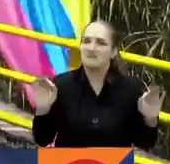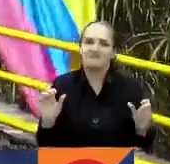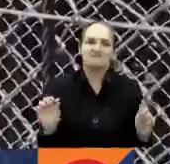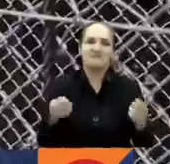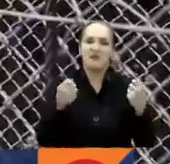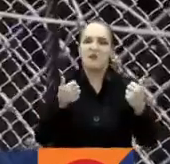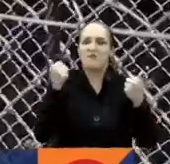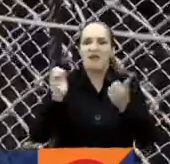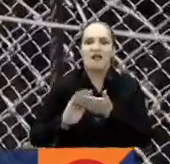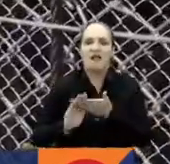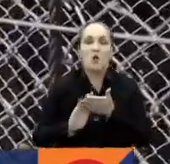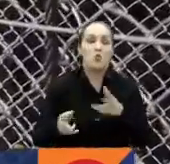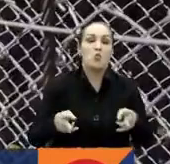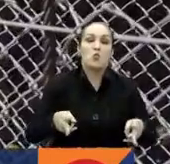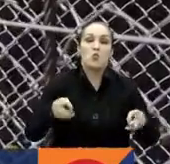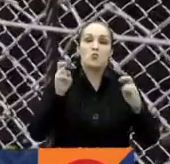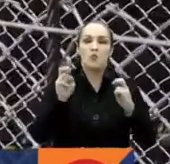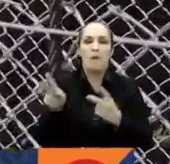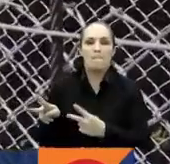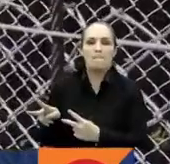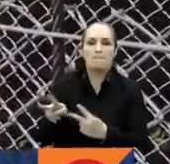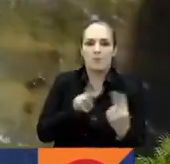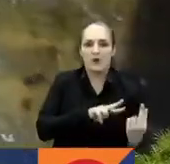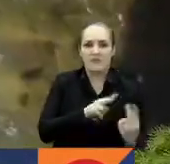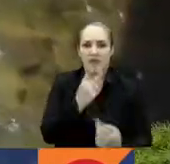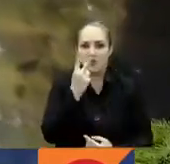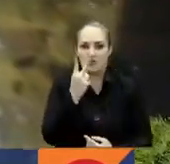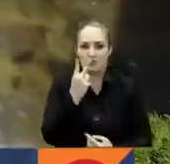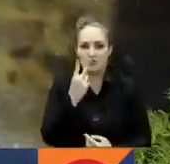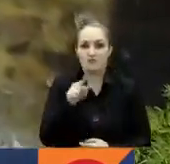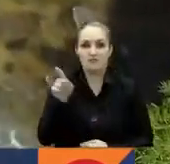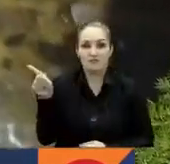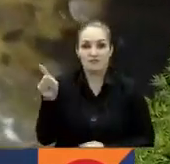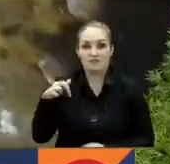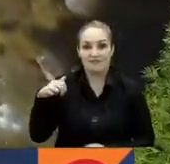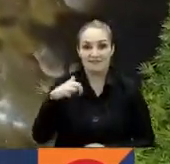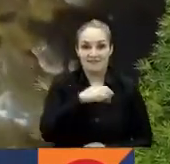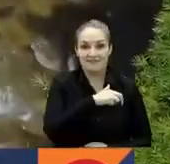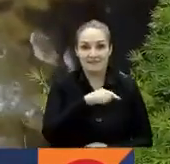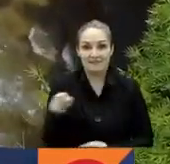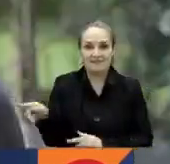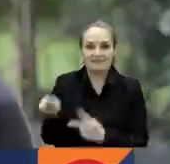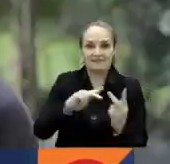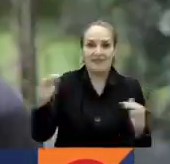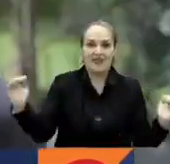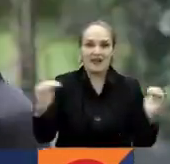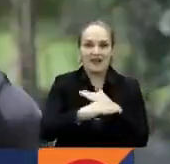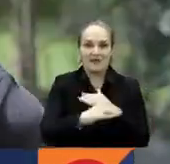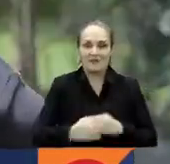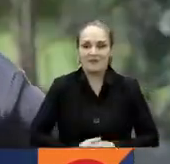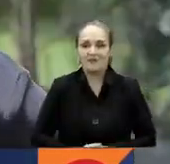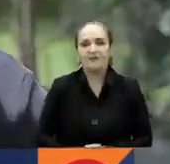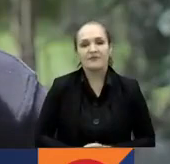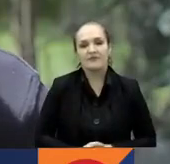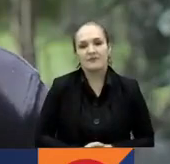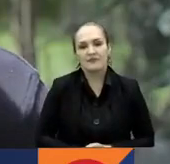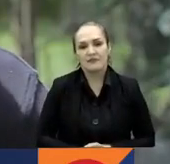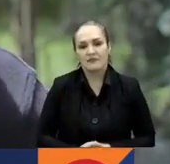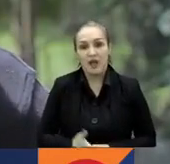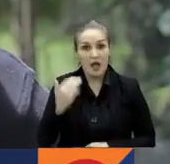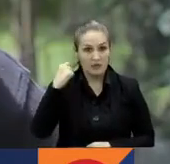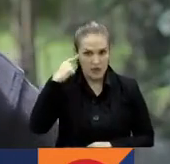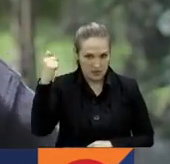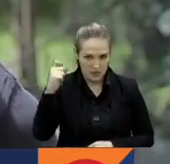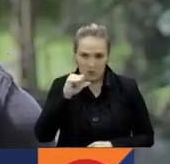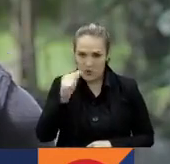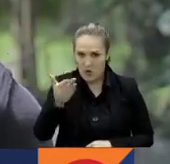y departamentales instalaron dos puentes, uno peatonal y otro vehicular. Igual ya no tiene el mismo riesgo que estaba pasando uno